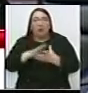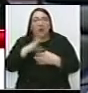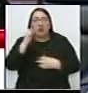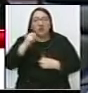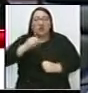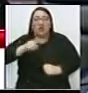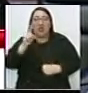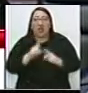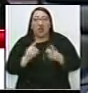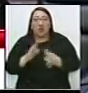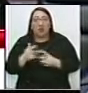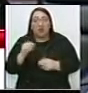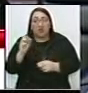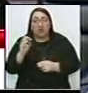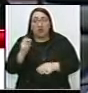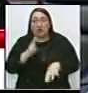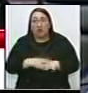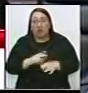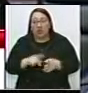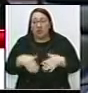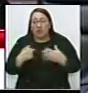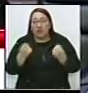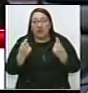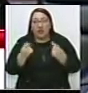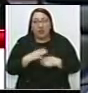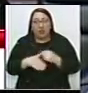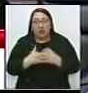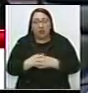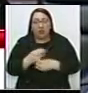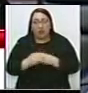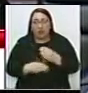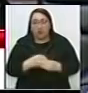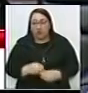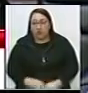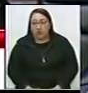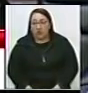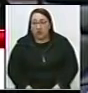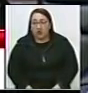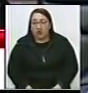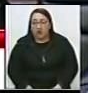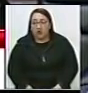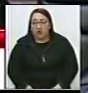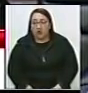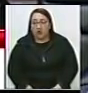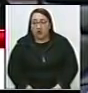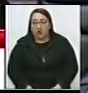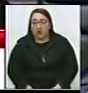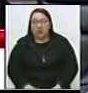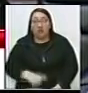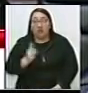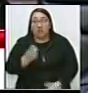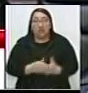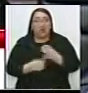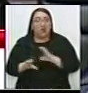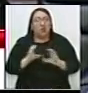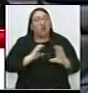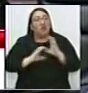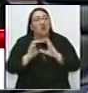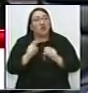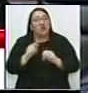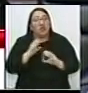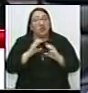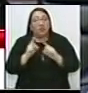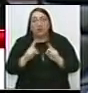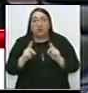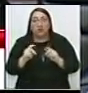algo que parecería lógico y que pudiera entender todo el mundo. Lo primero que se hace es dialogar. Y si el diálogo